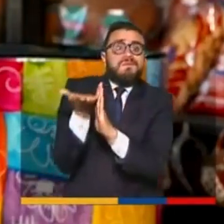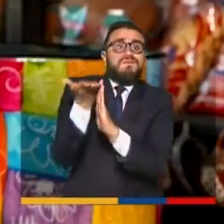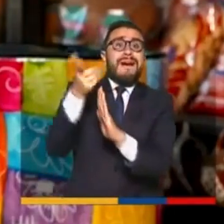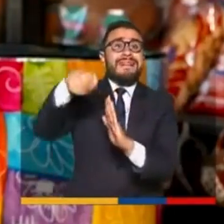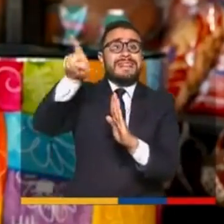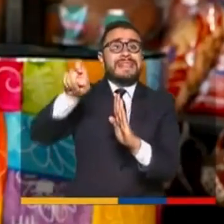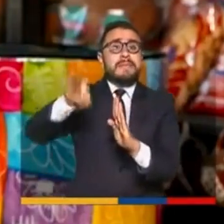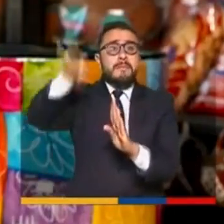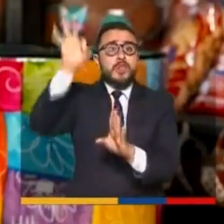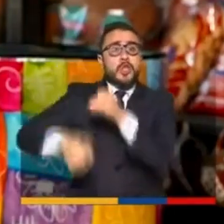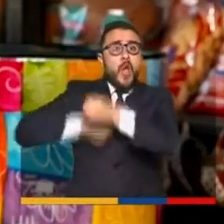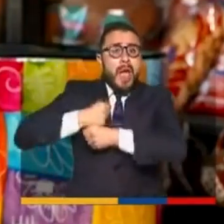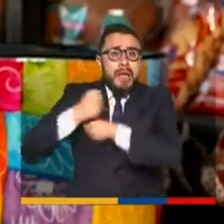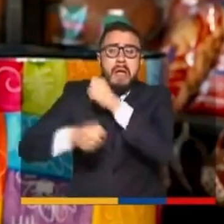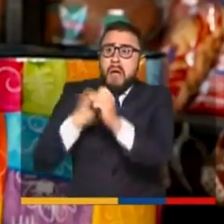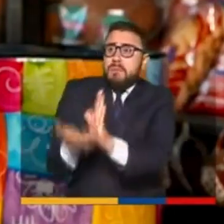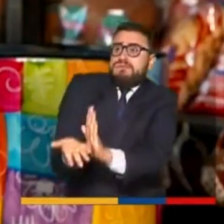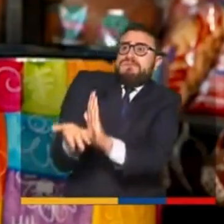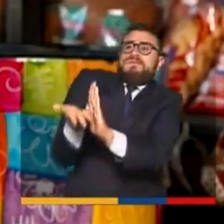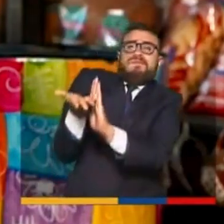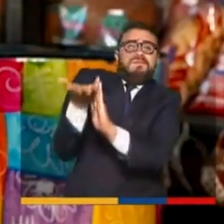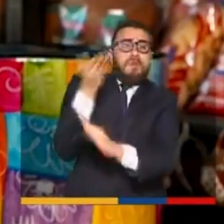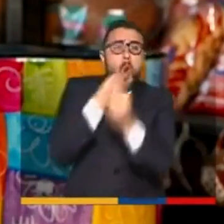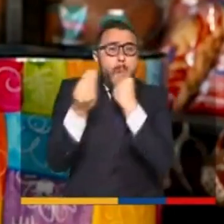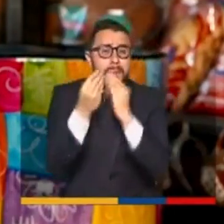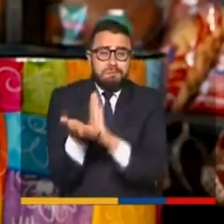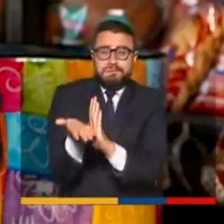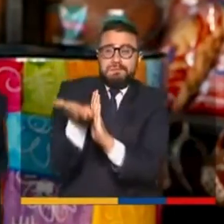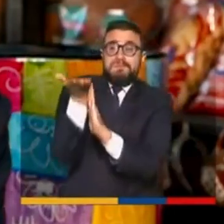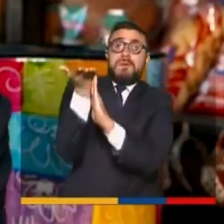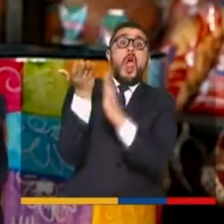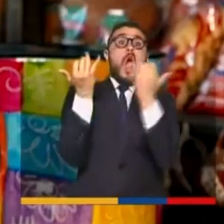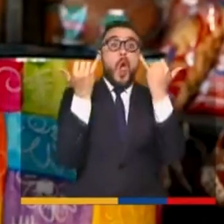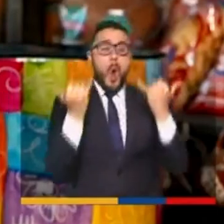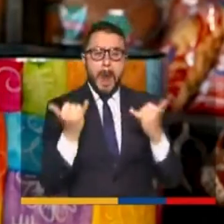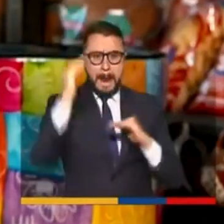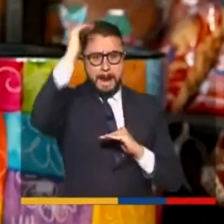Hoy ese nivel ha bajado a menos del